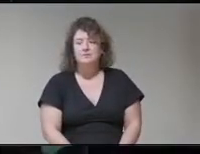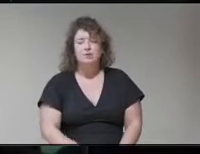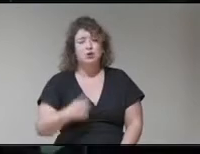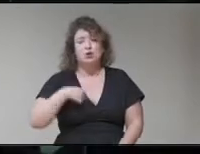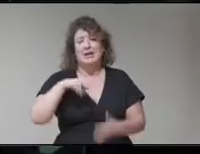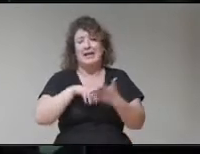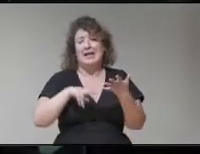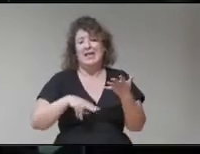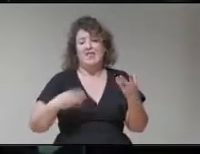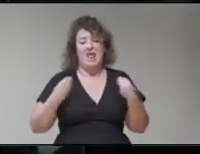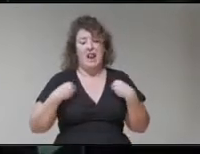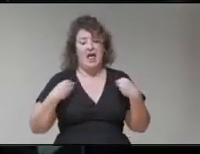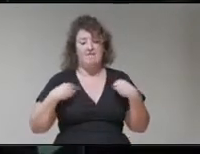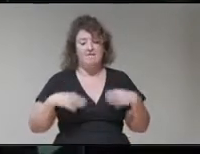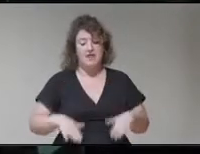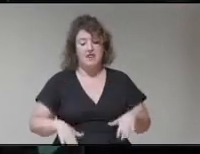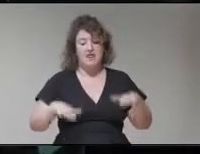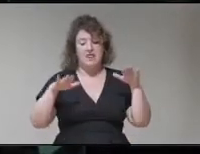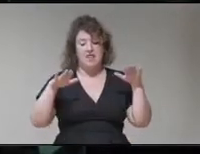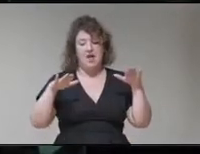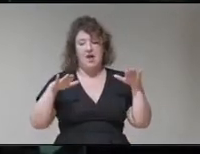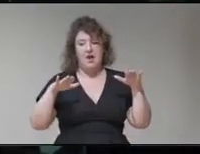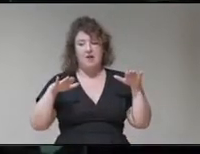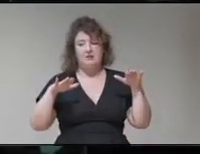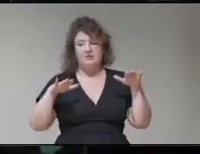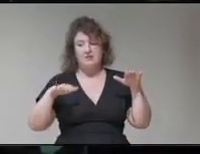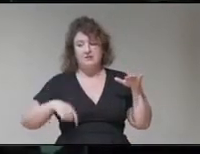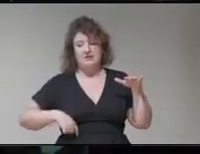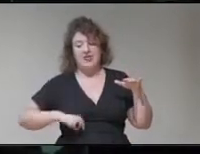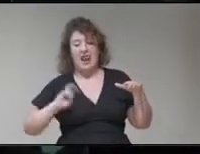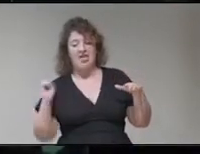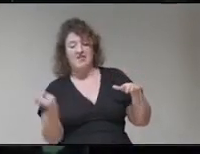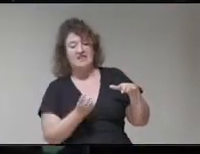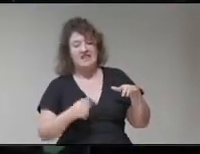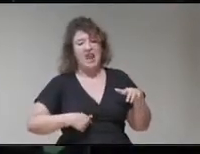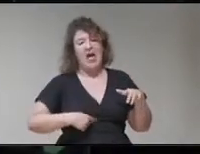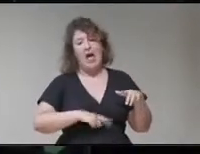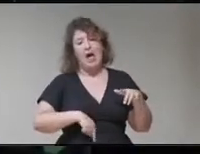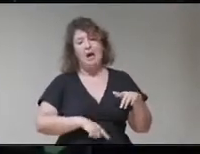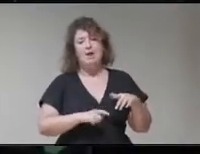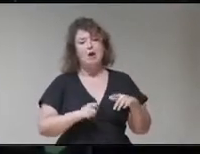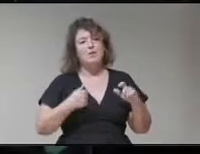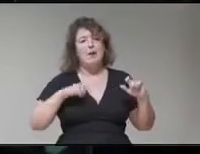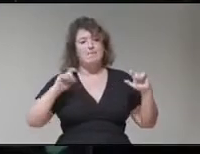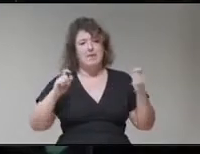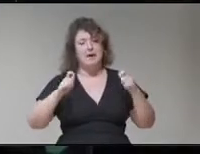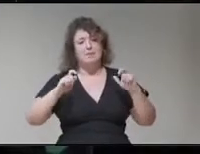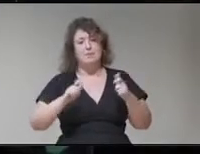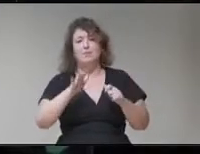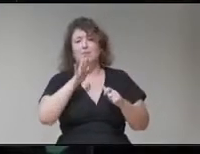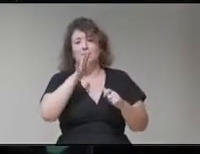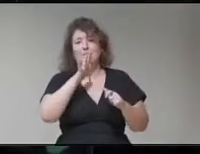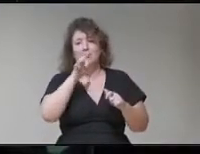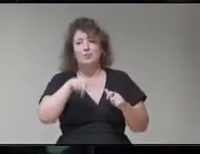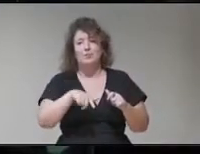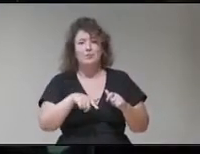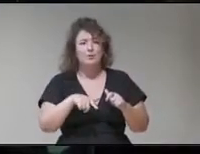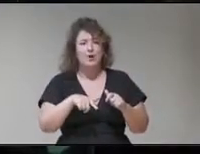que a lo largo de la vida la diversidad de la microbiota disminuye y está relacionada con la